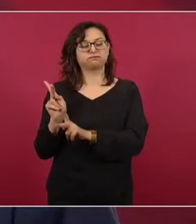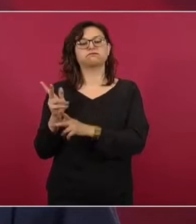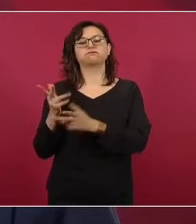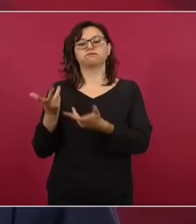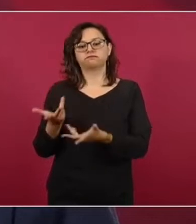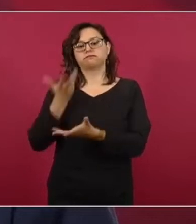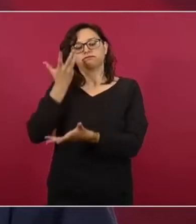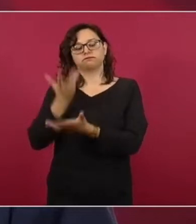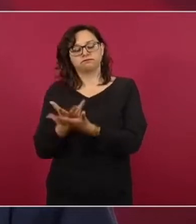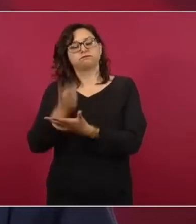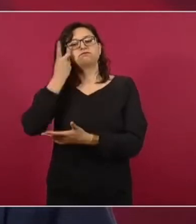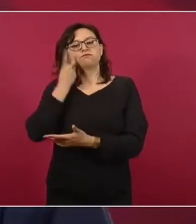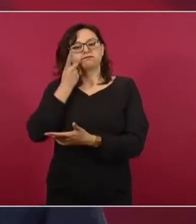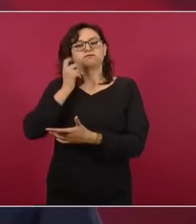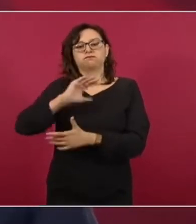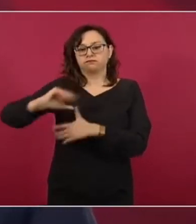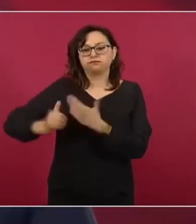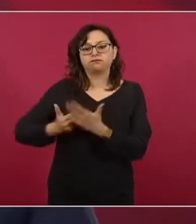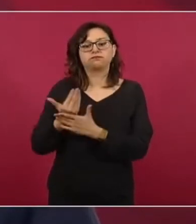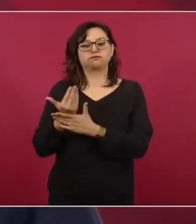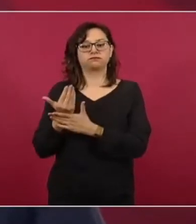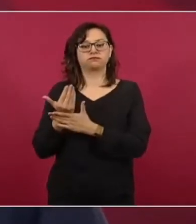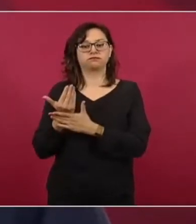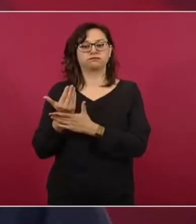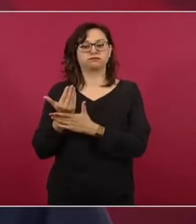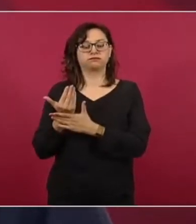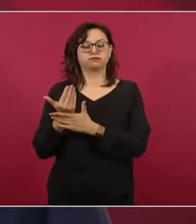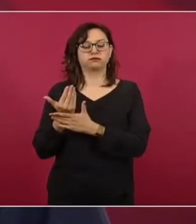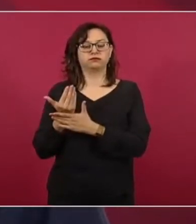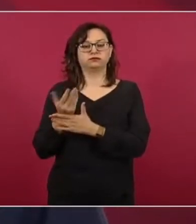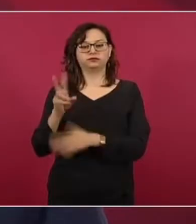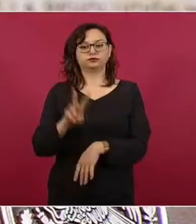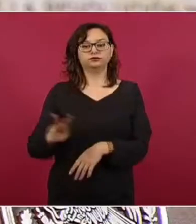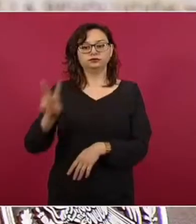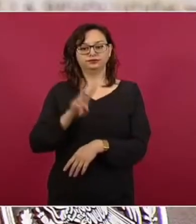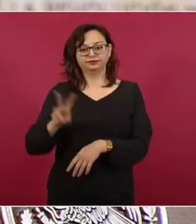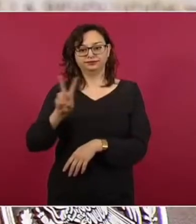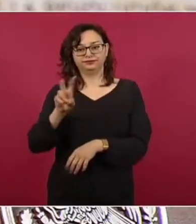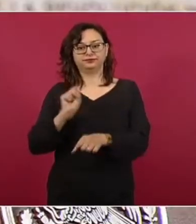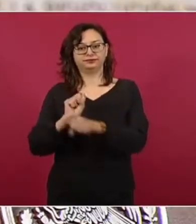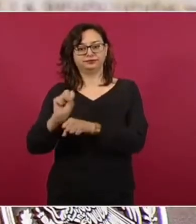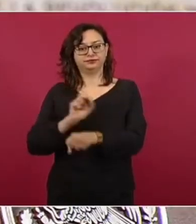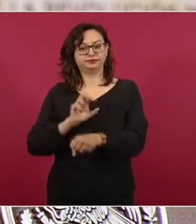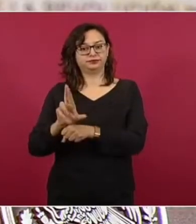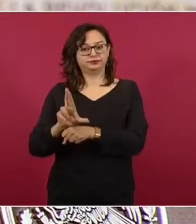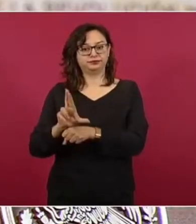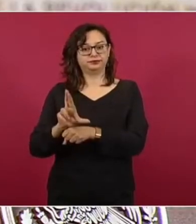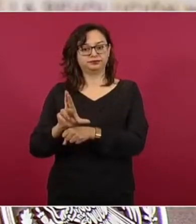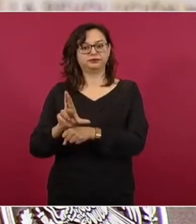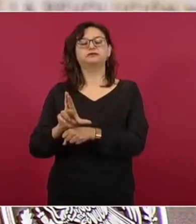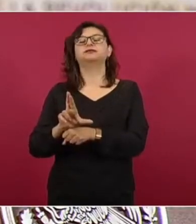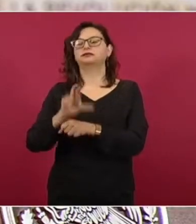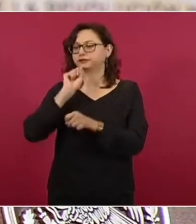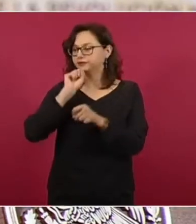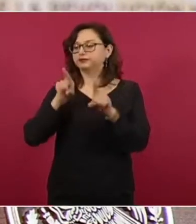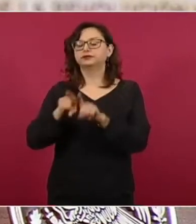vamos a descansar, al día siguiente vamos a El Salvador, estamos también con